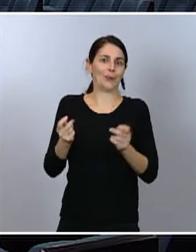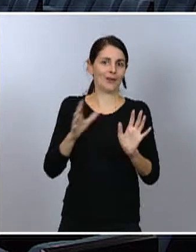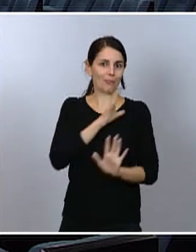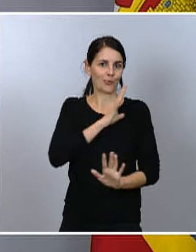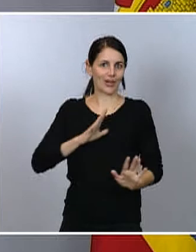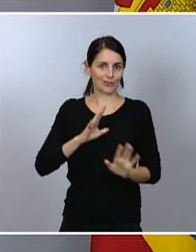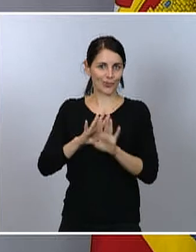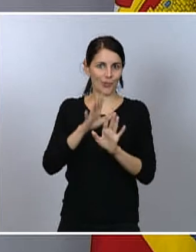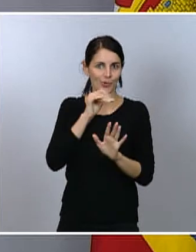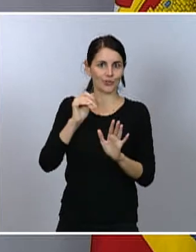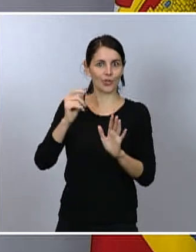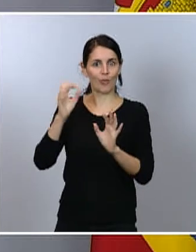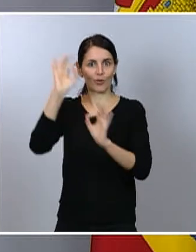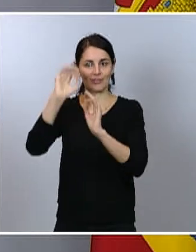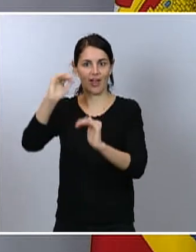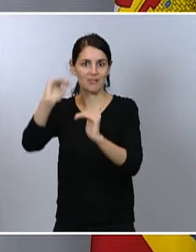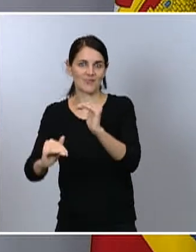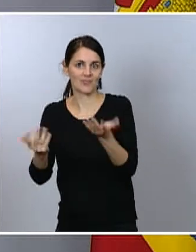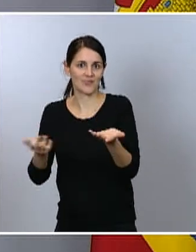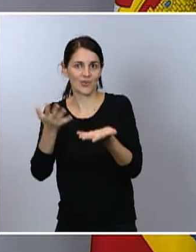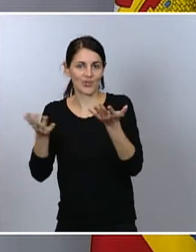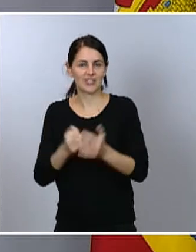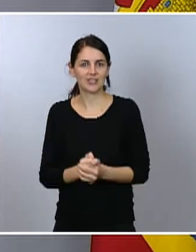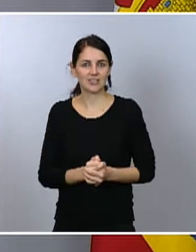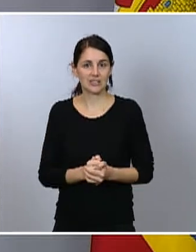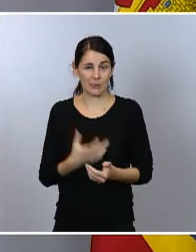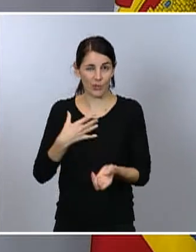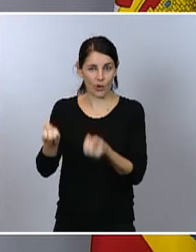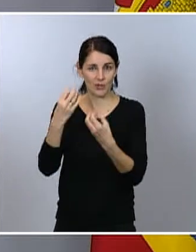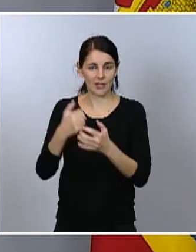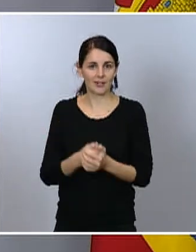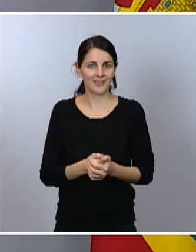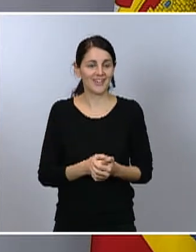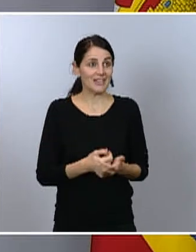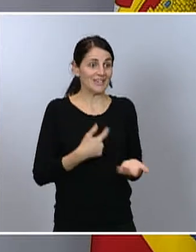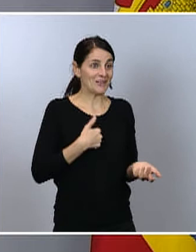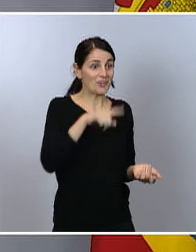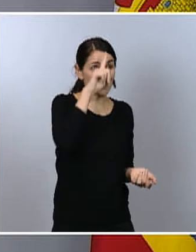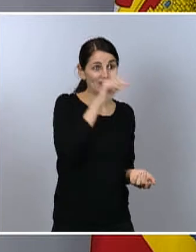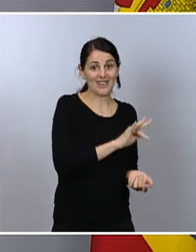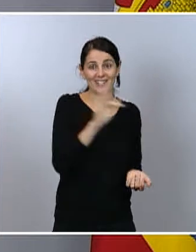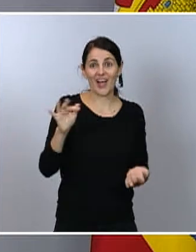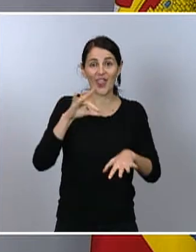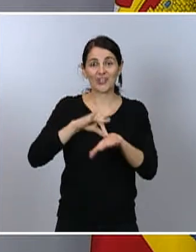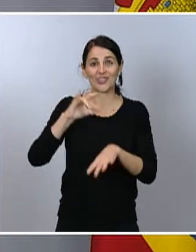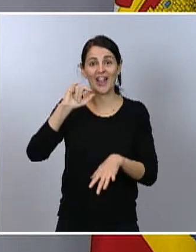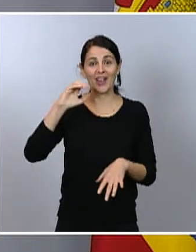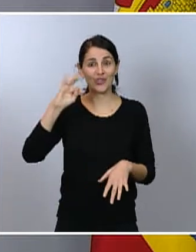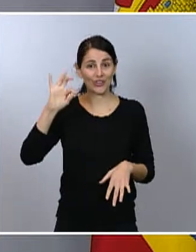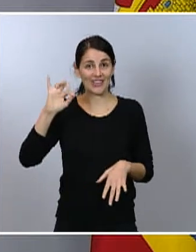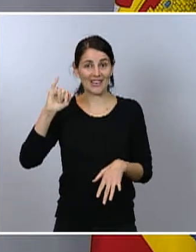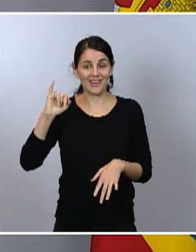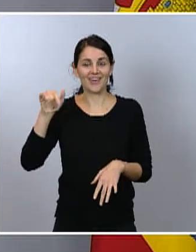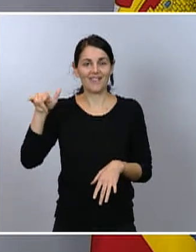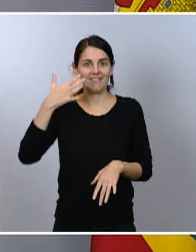gracias. Bueno, no sé si pasarle la palabra a la doctora Iotti, que es la que ha hecho el